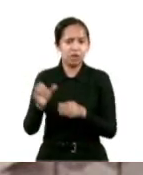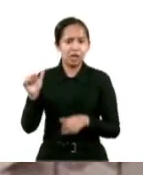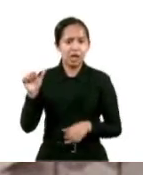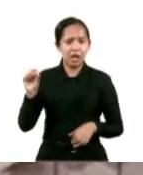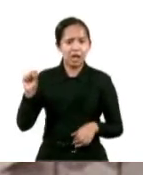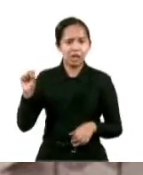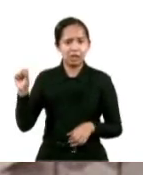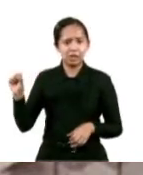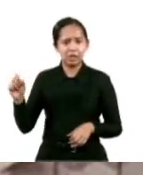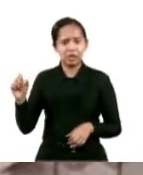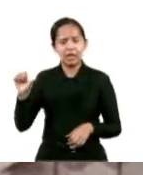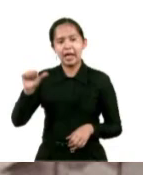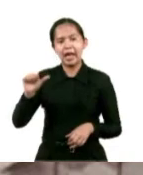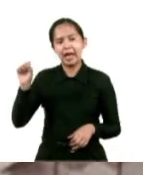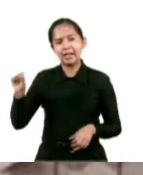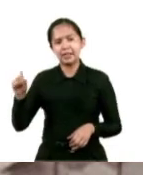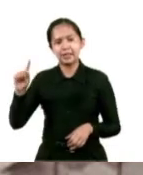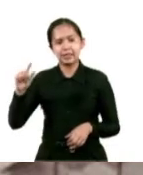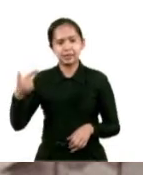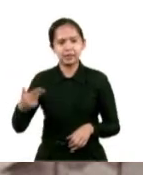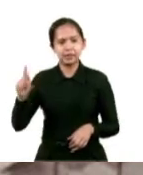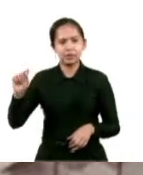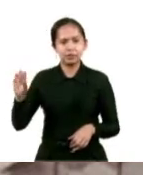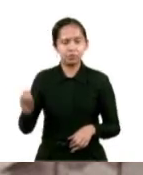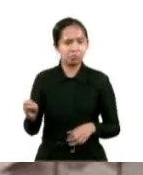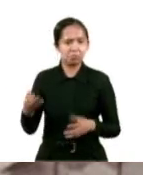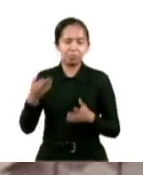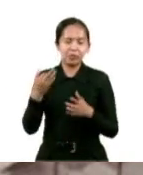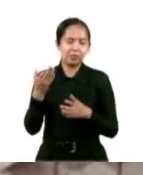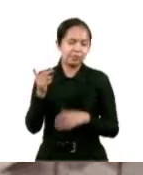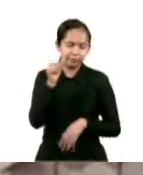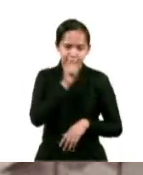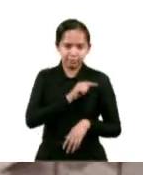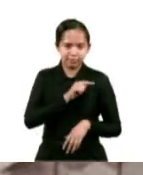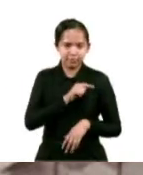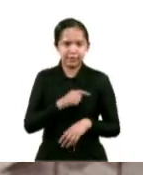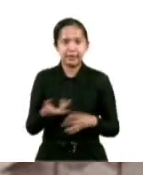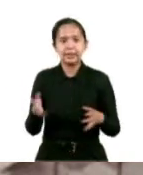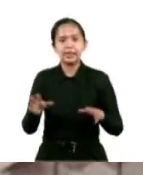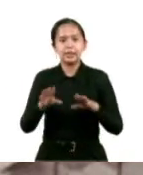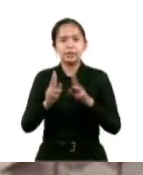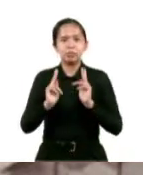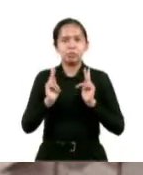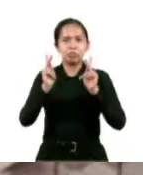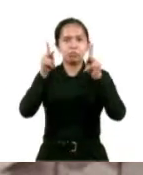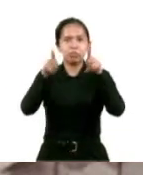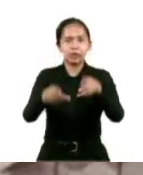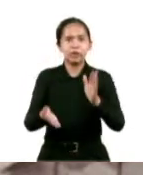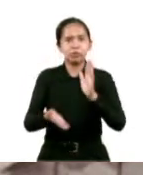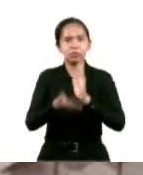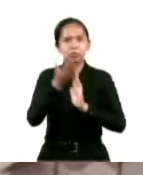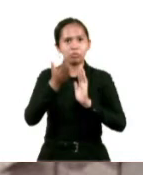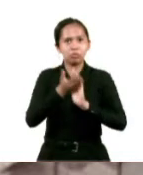AASHTO y aún en un escenario en el que el puente hubiera sido construido conforme a